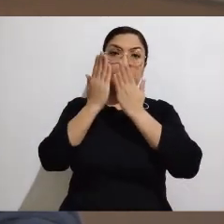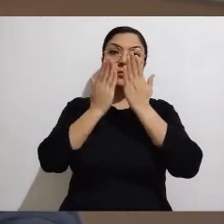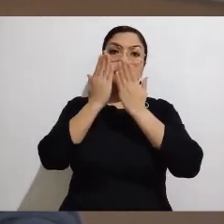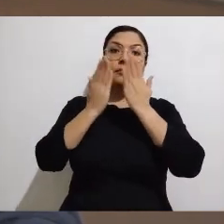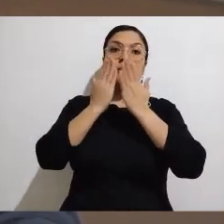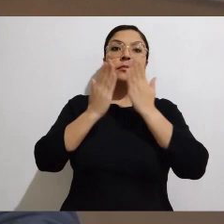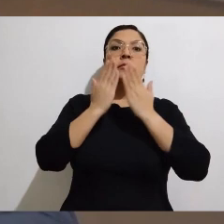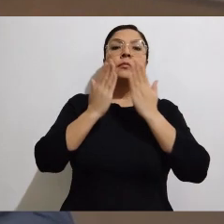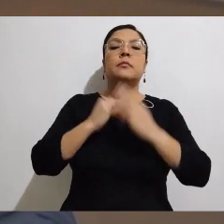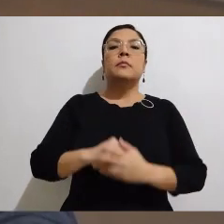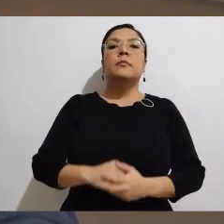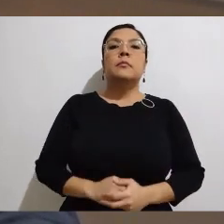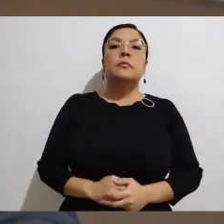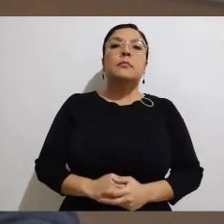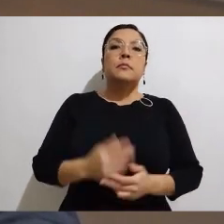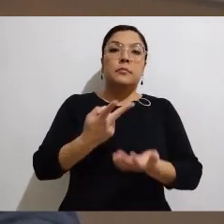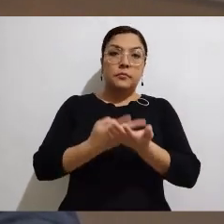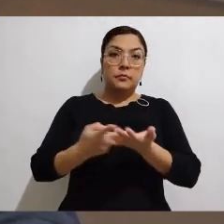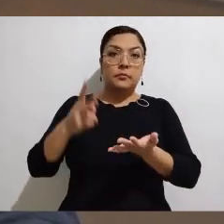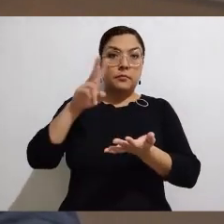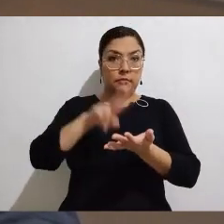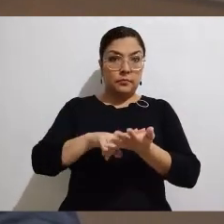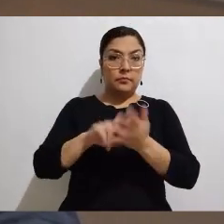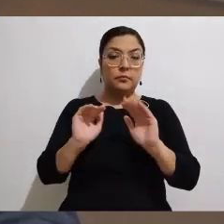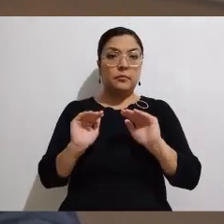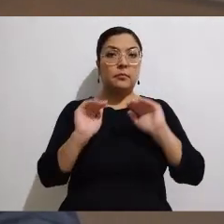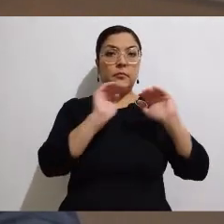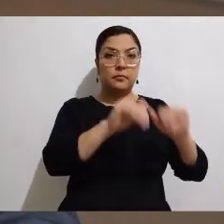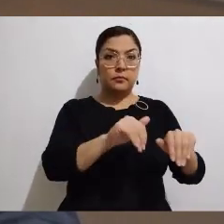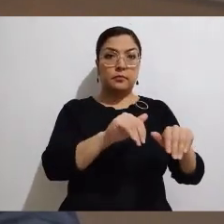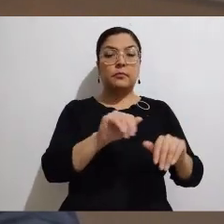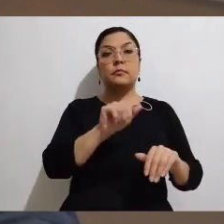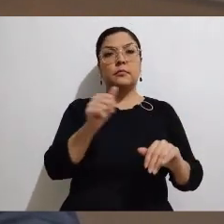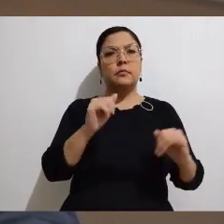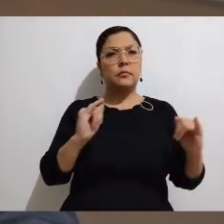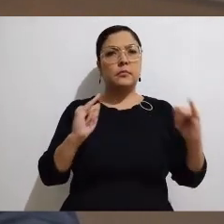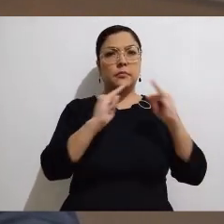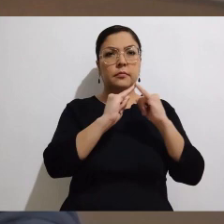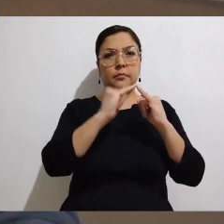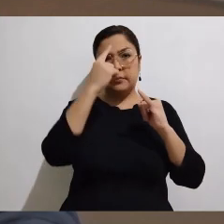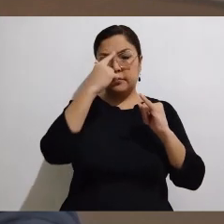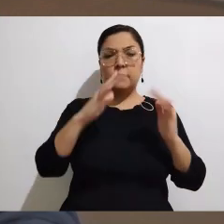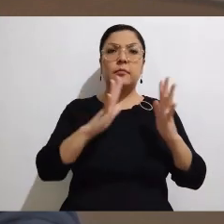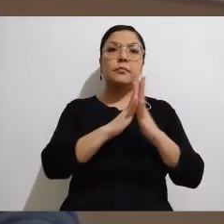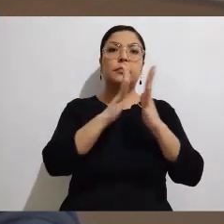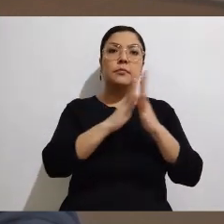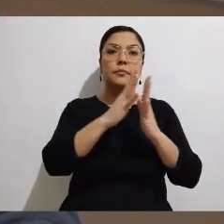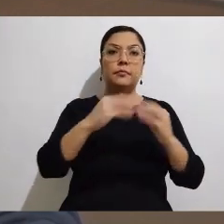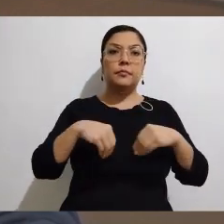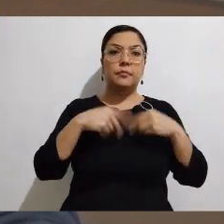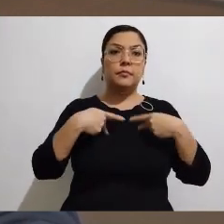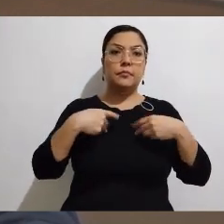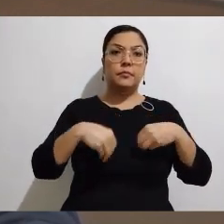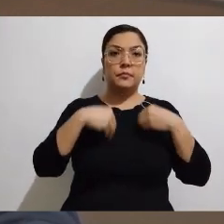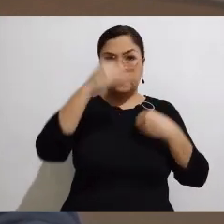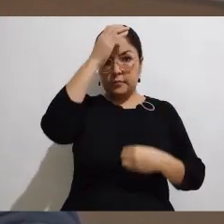facultad, ingresé en el entonces Instituto Electoral y de Participación Ciudadana de Coahuila. Ya en